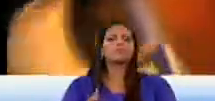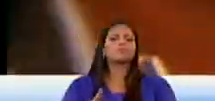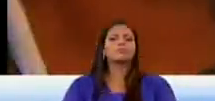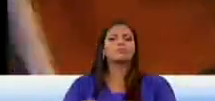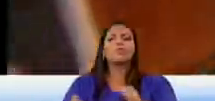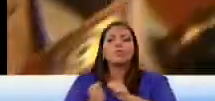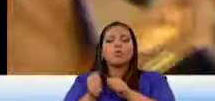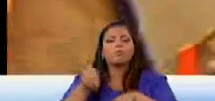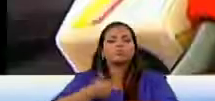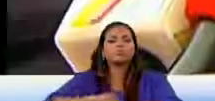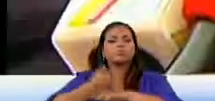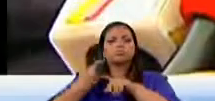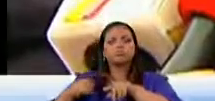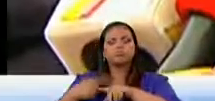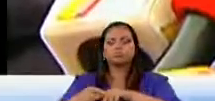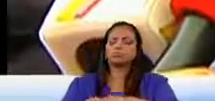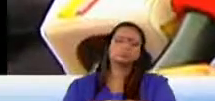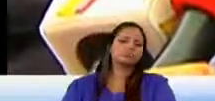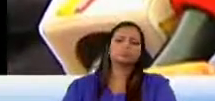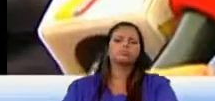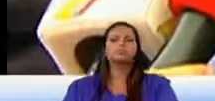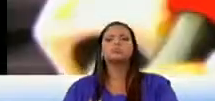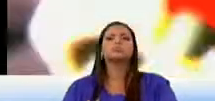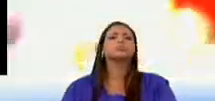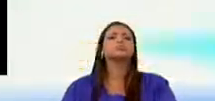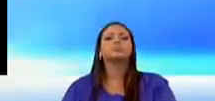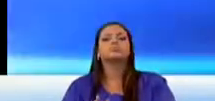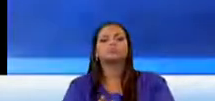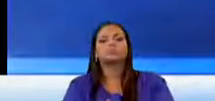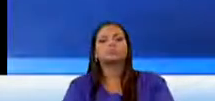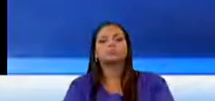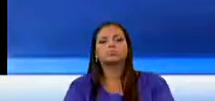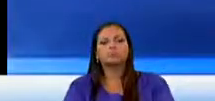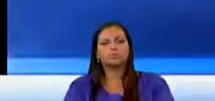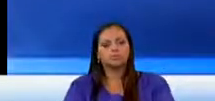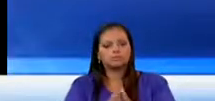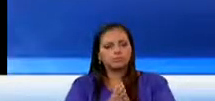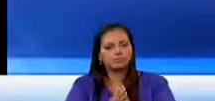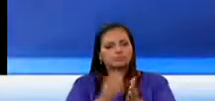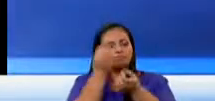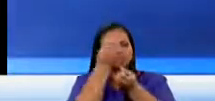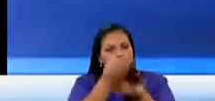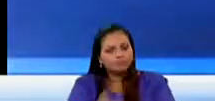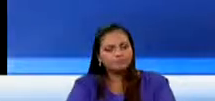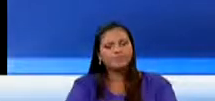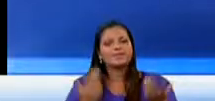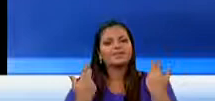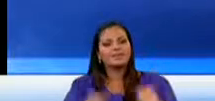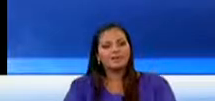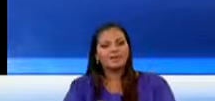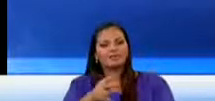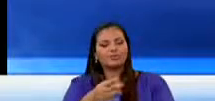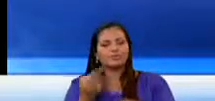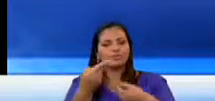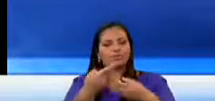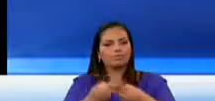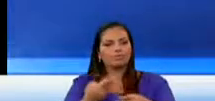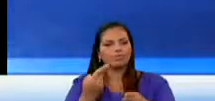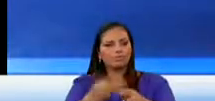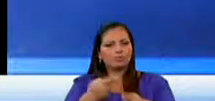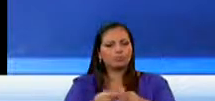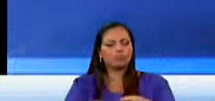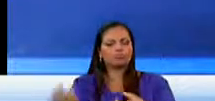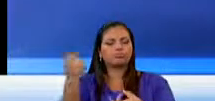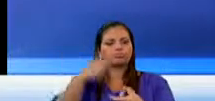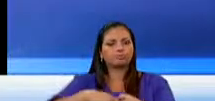funcionarios del Frente Social. La señora ha accedido al bono, al de desarrollo, ha accedido también a un crédito de